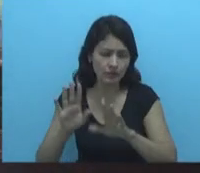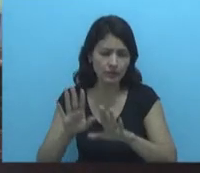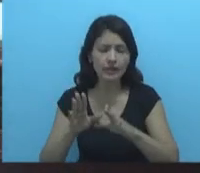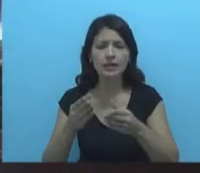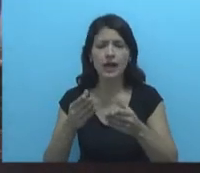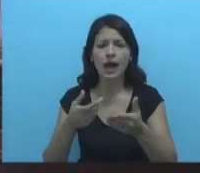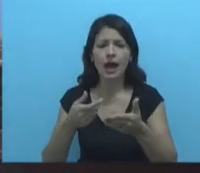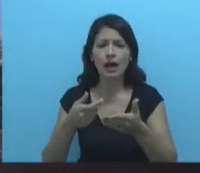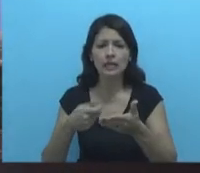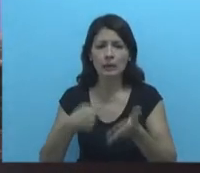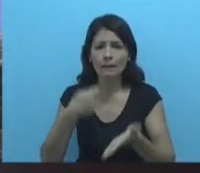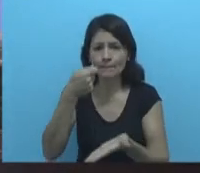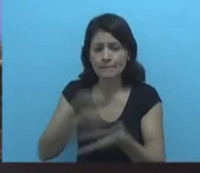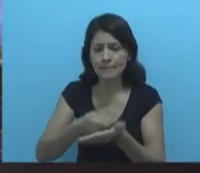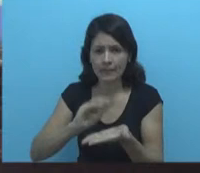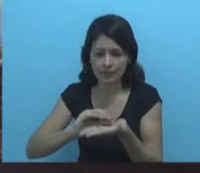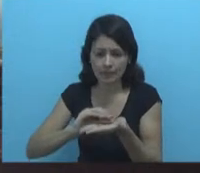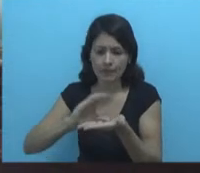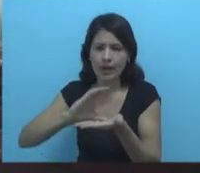Gobierno Nacional.